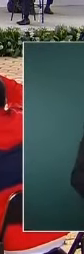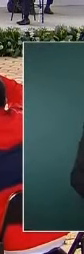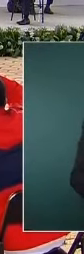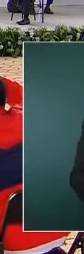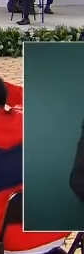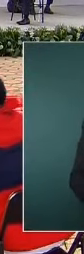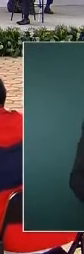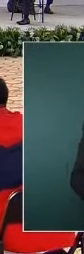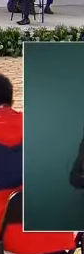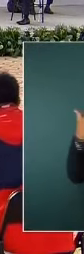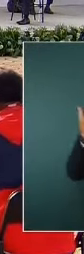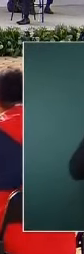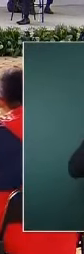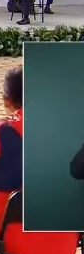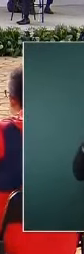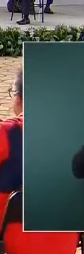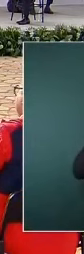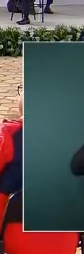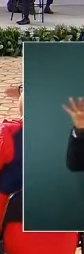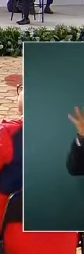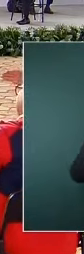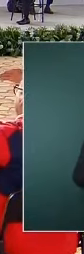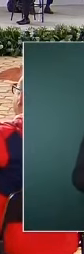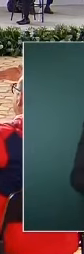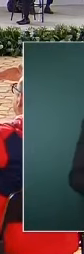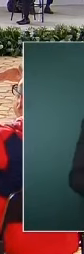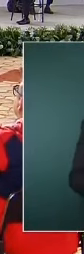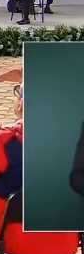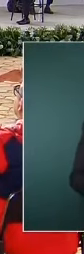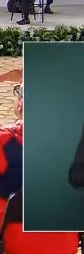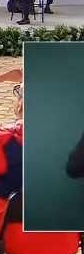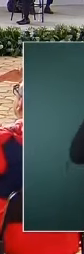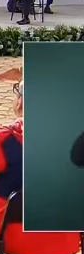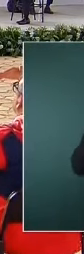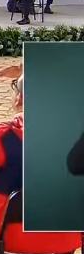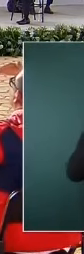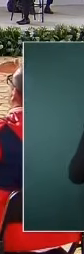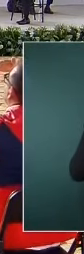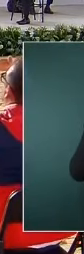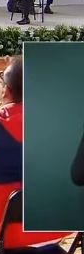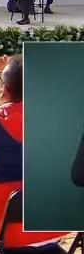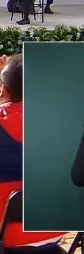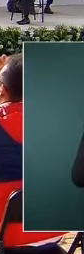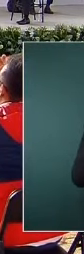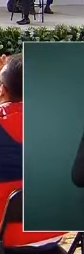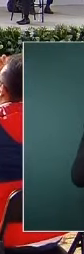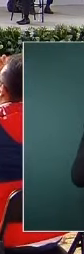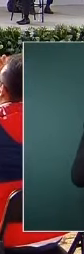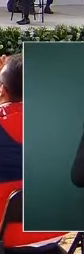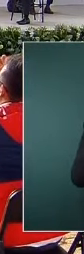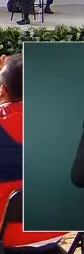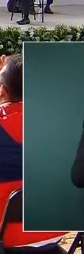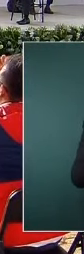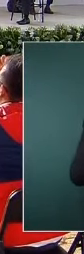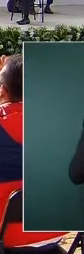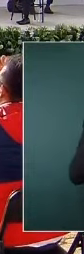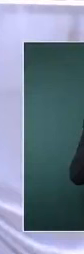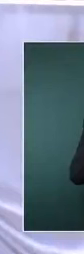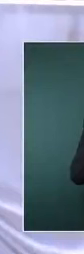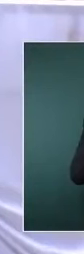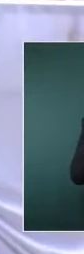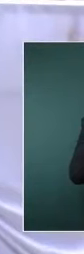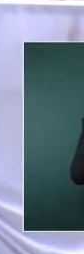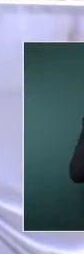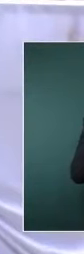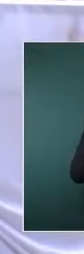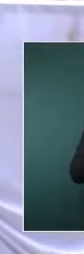Hace 4 días, ¿no? Hace 4 días. Enrique Peña Nieto solía hacer amarres en su propia oficina,